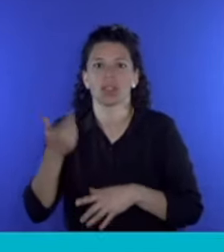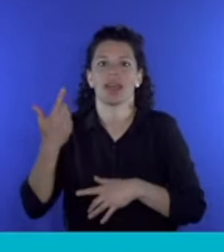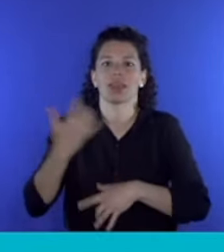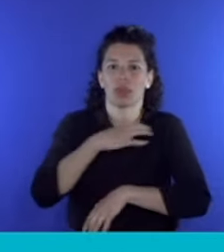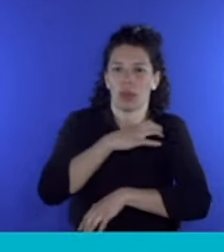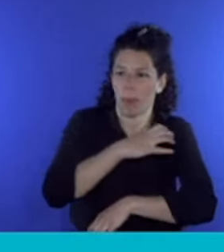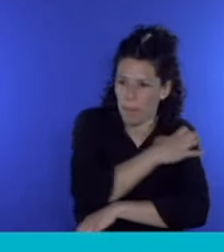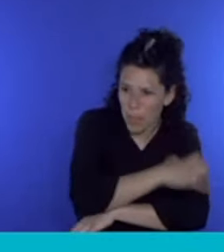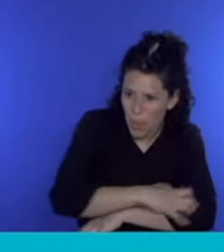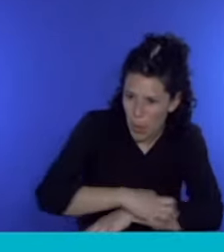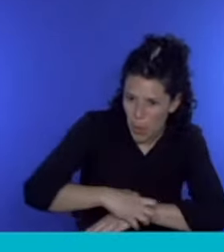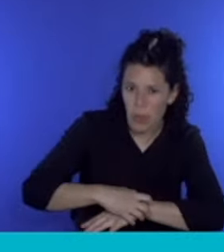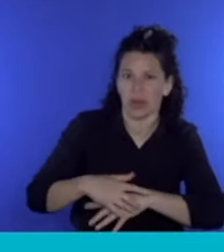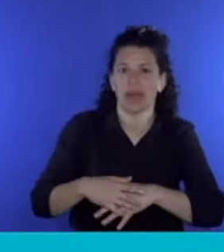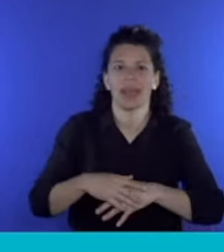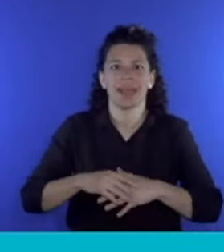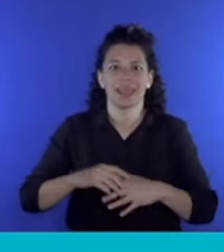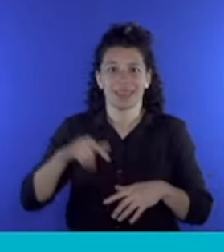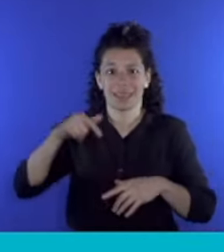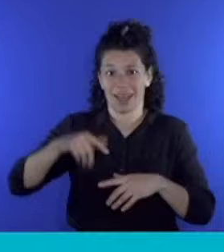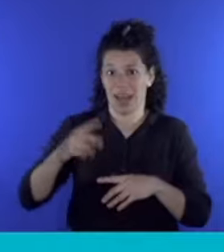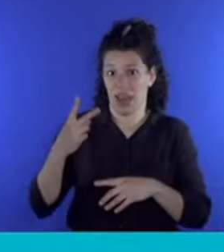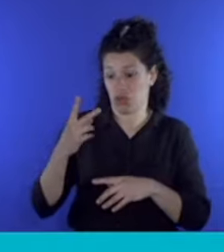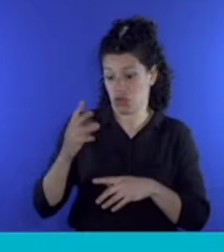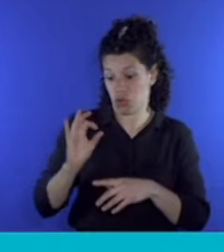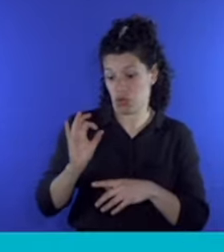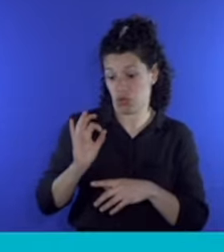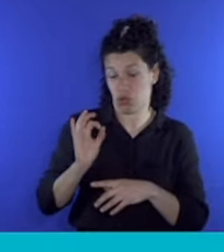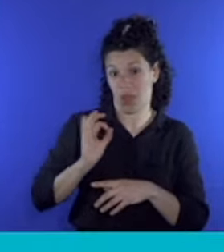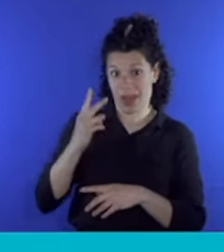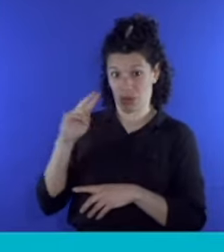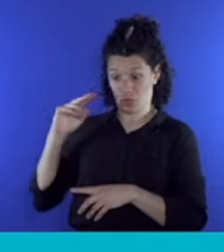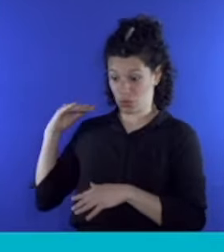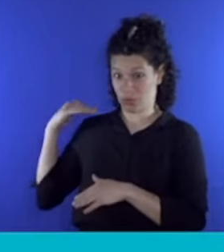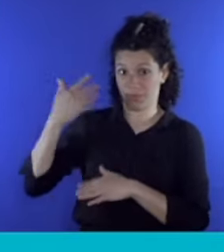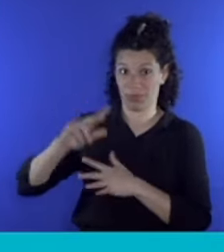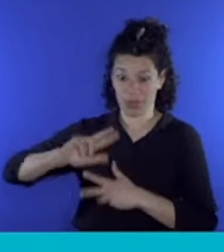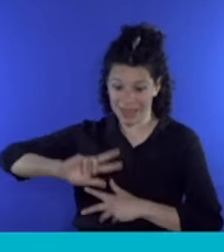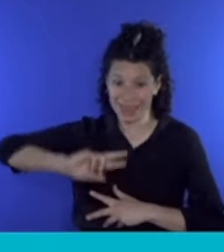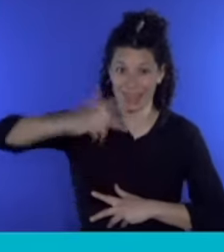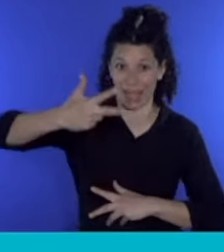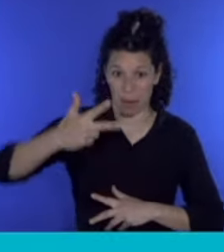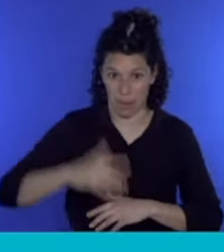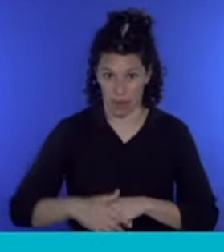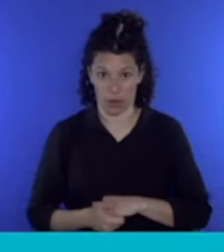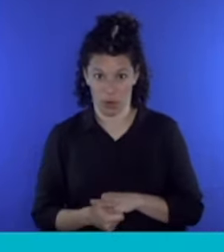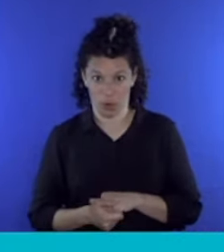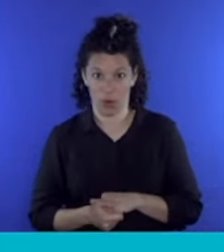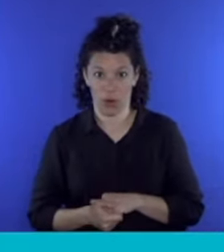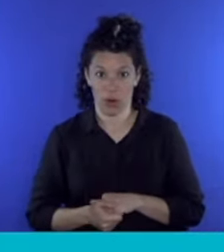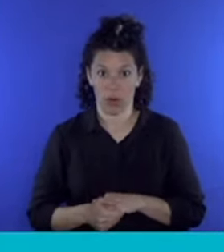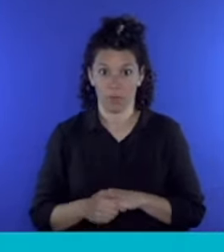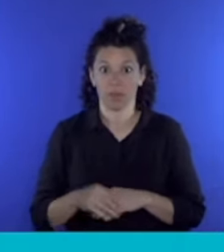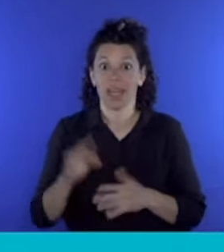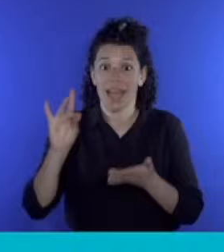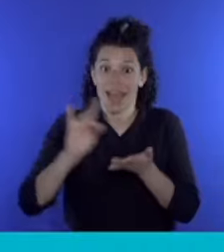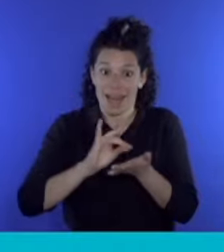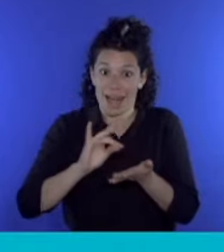triplicó en los últimos dos años en el conurbano bon alense la indigencia y sin embargo la ministra